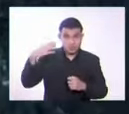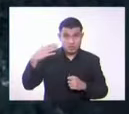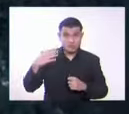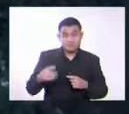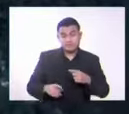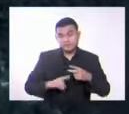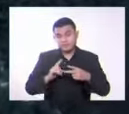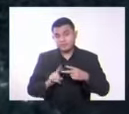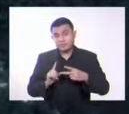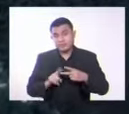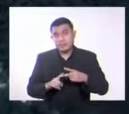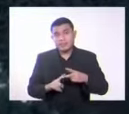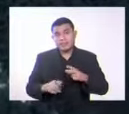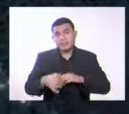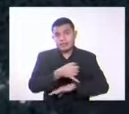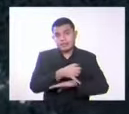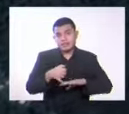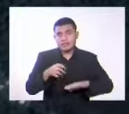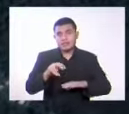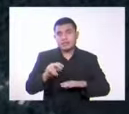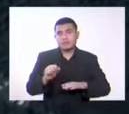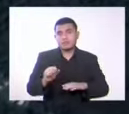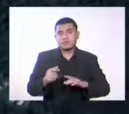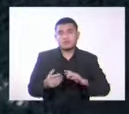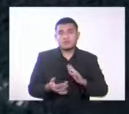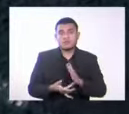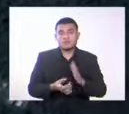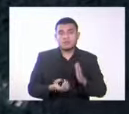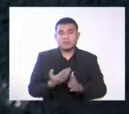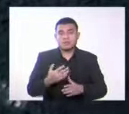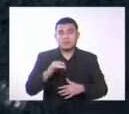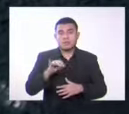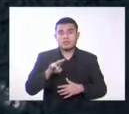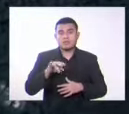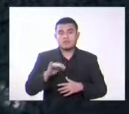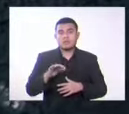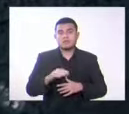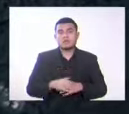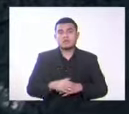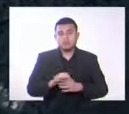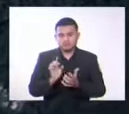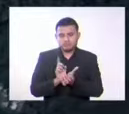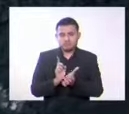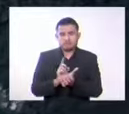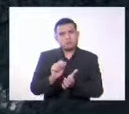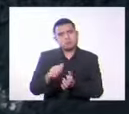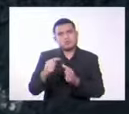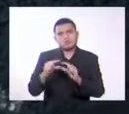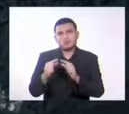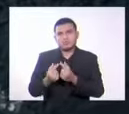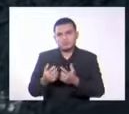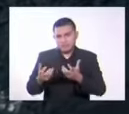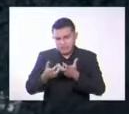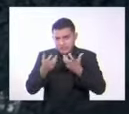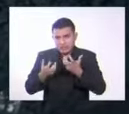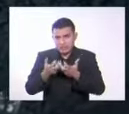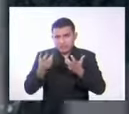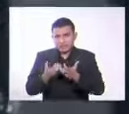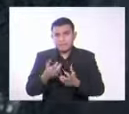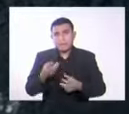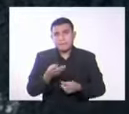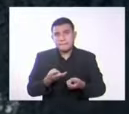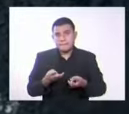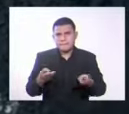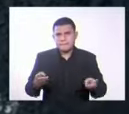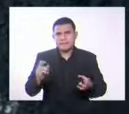Ingeniería de Materiales y Nanotecnología del IBIC, el equipo del Dr. Juan Matos desarrolla investigaciones sobre nanomateriales para